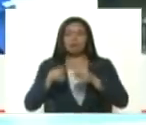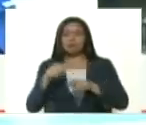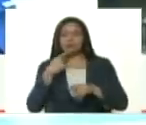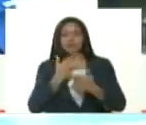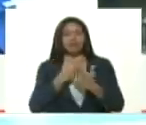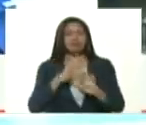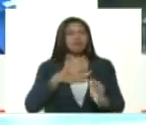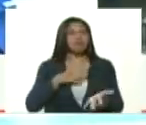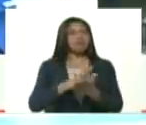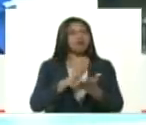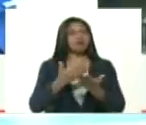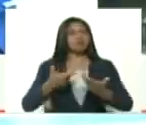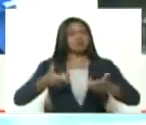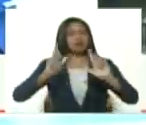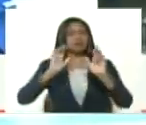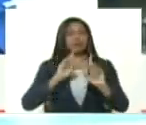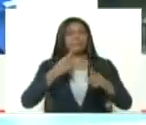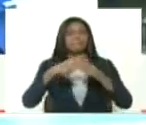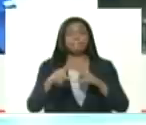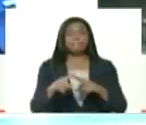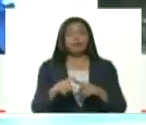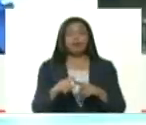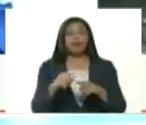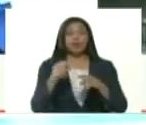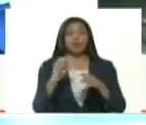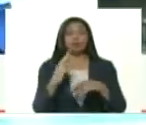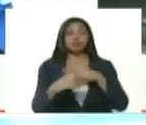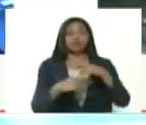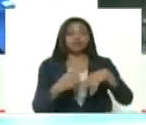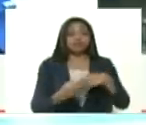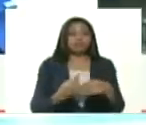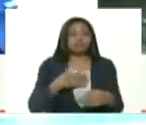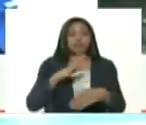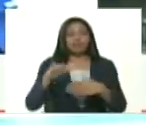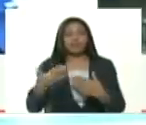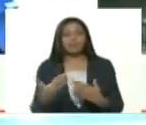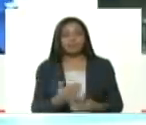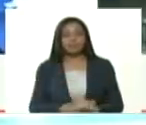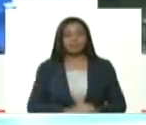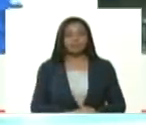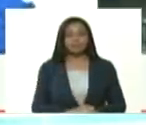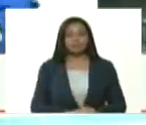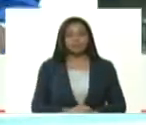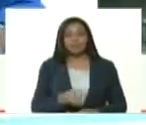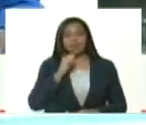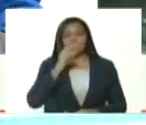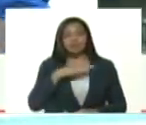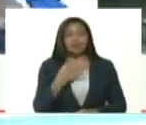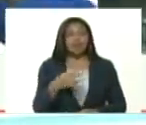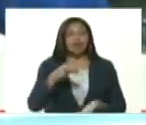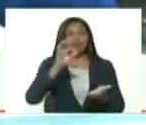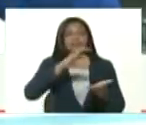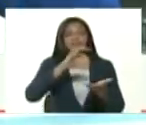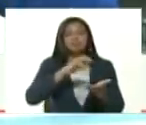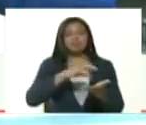libre es, pero la lengua se le va a enredar. Quien se quiera tomar su